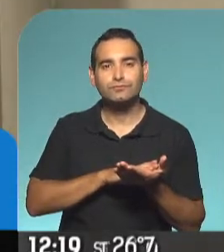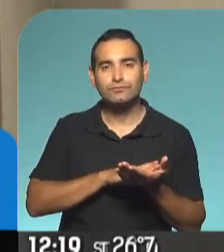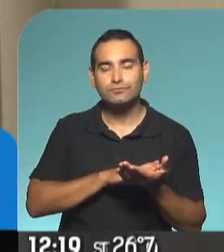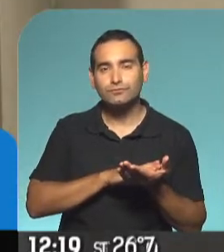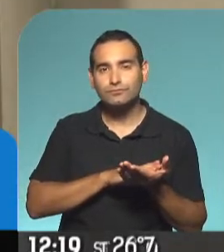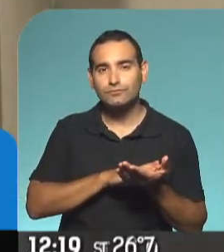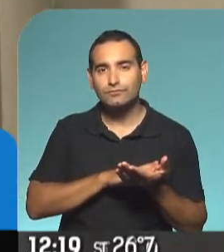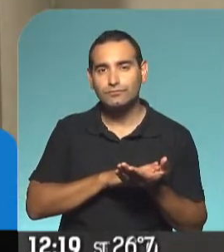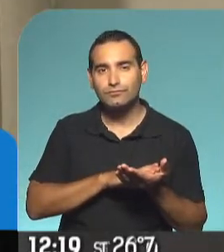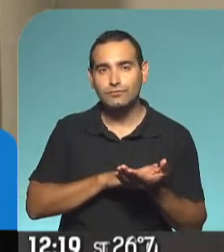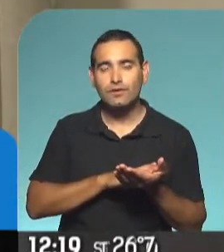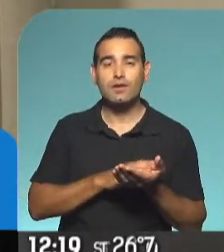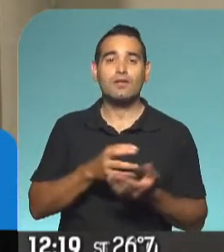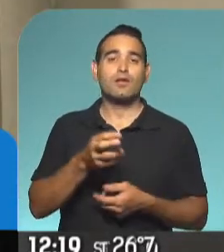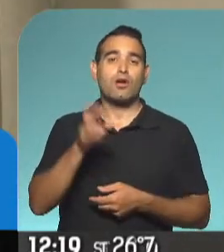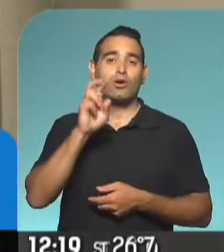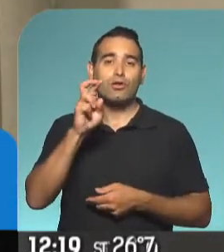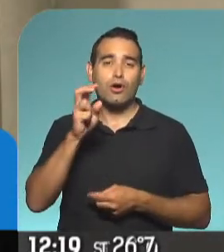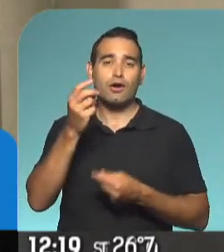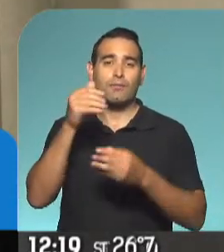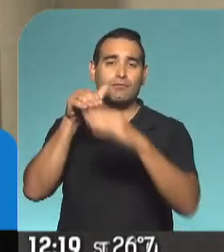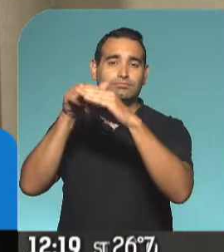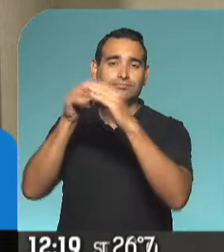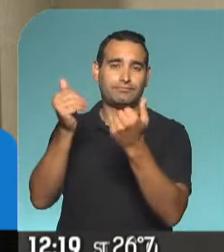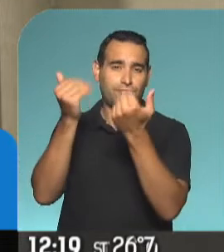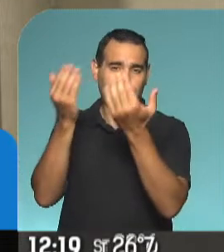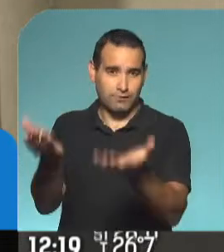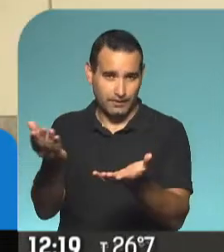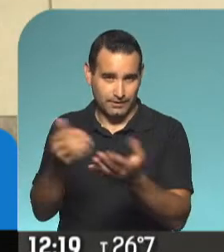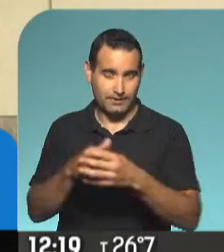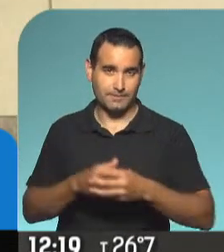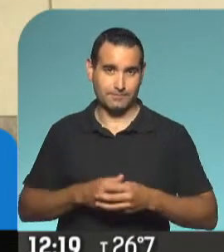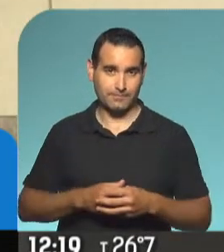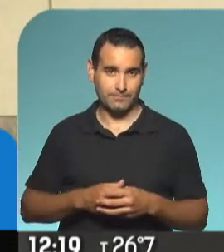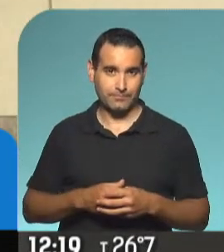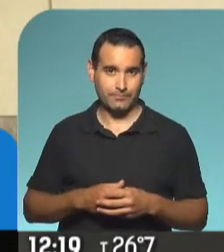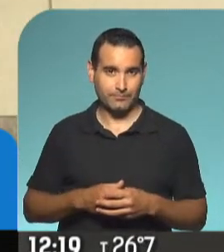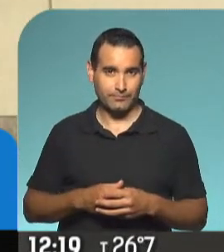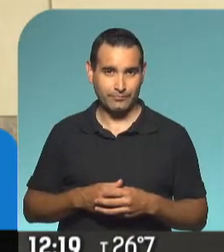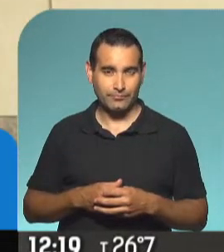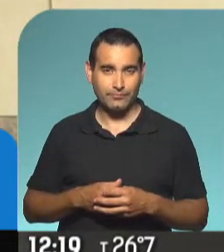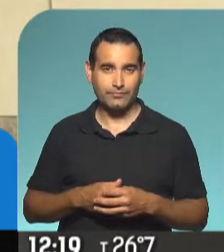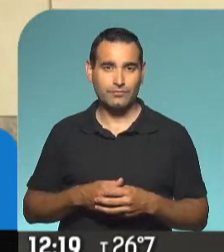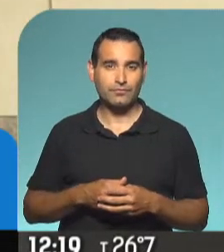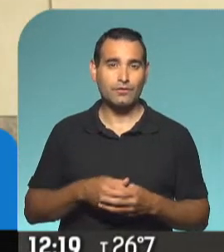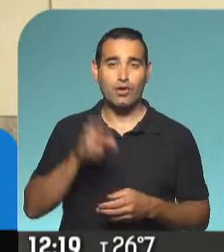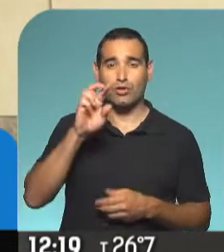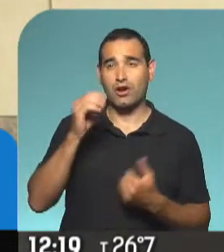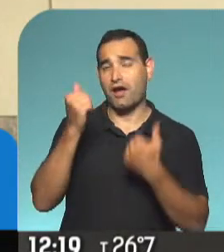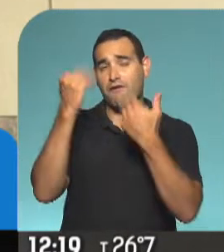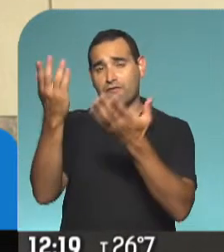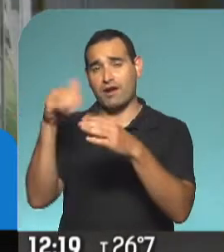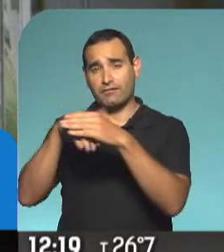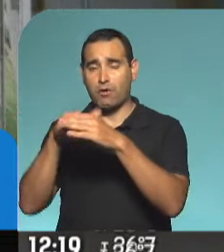coloquialmente conocemos como fuga de capitales, que es la salida de dólares, ya sea tanto del exterior como del